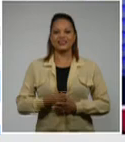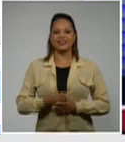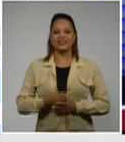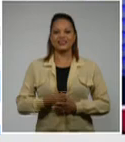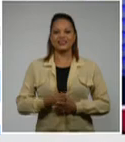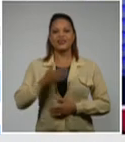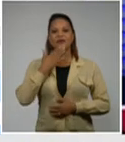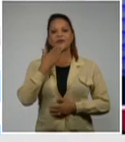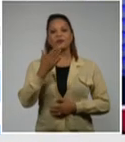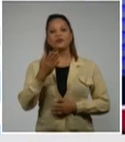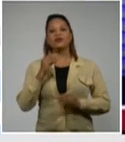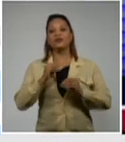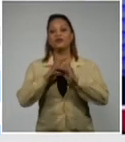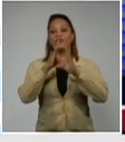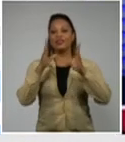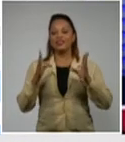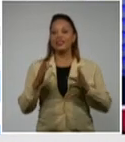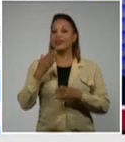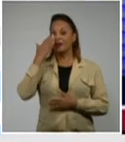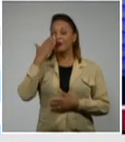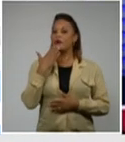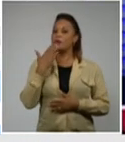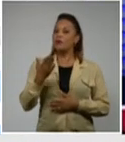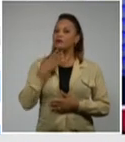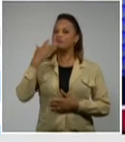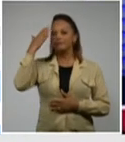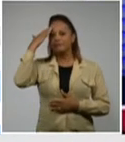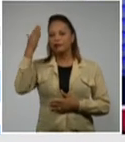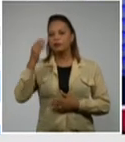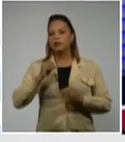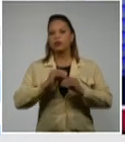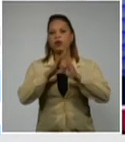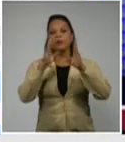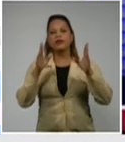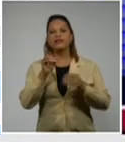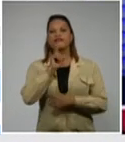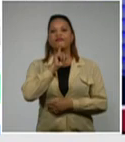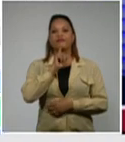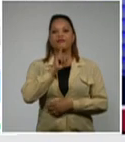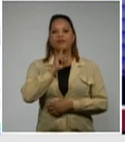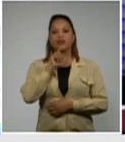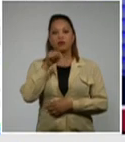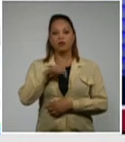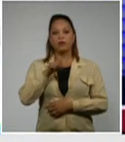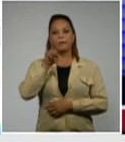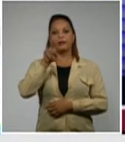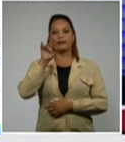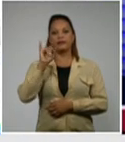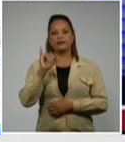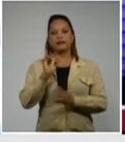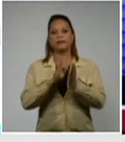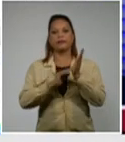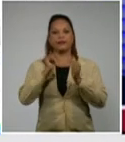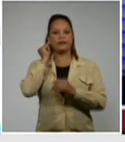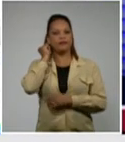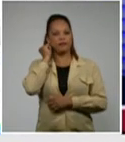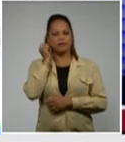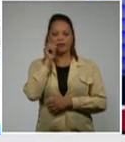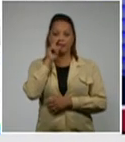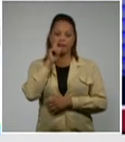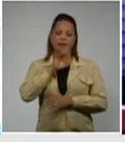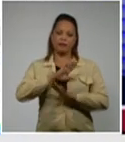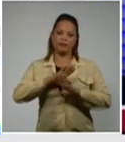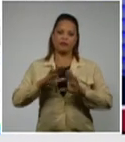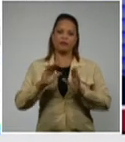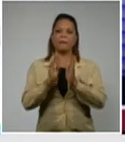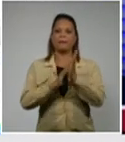Hola, ¿qué tal? Muy buenos días. Qué gusto saludarles esta mañana de viernes. Es 26 de febrero, está concluyendo ya el segundo mes